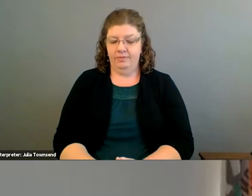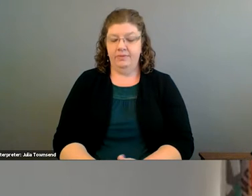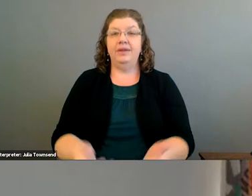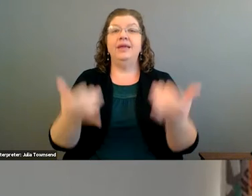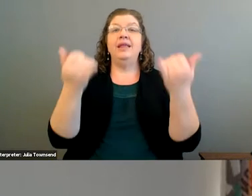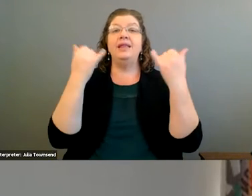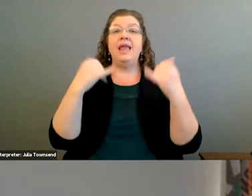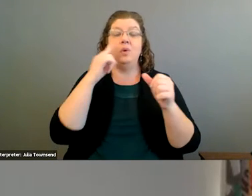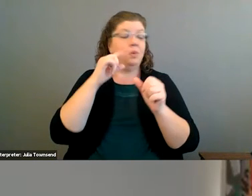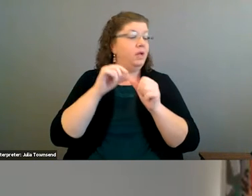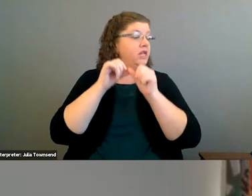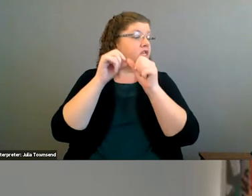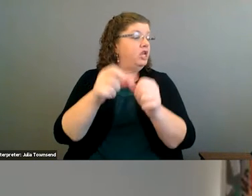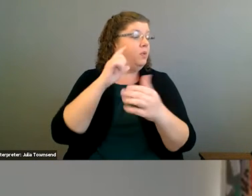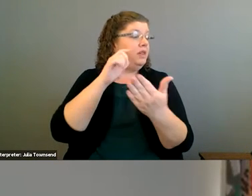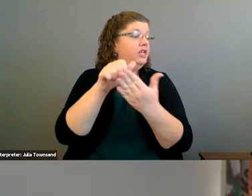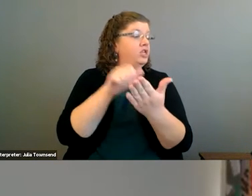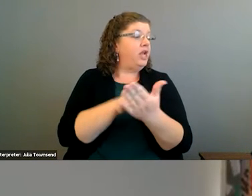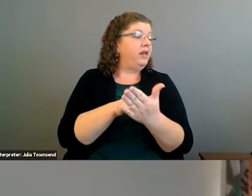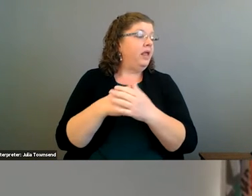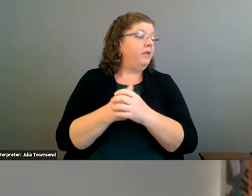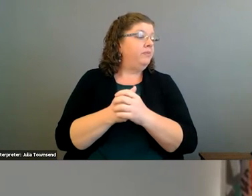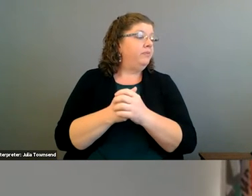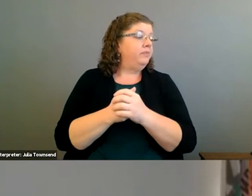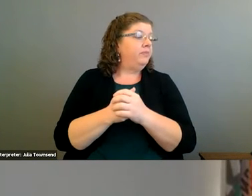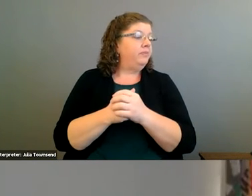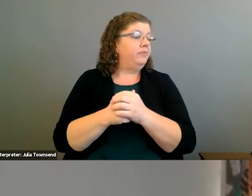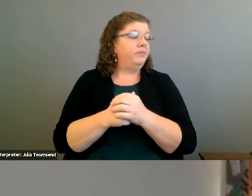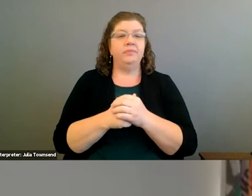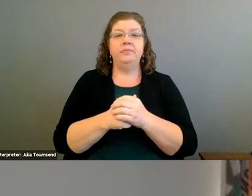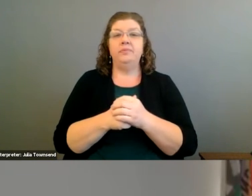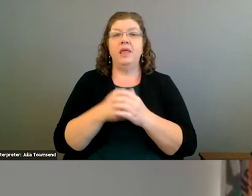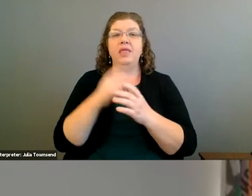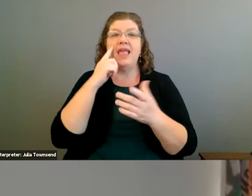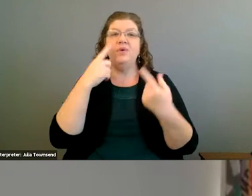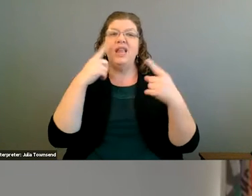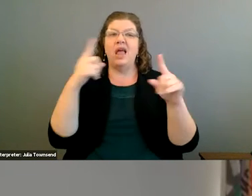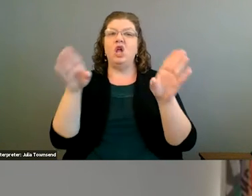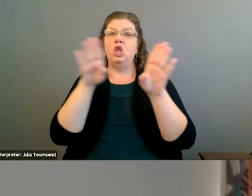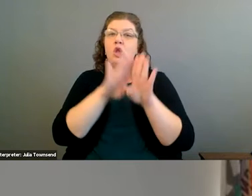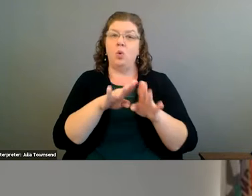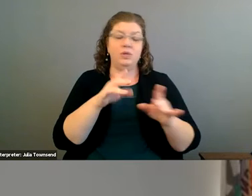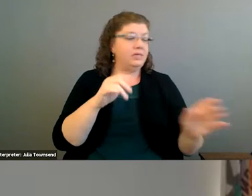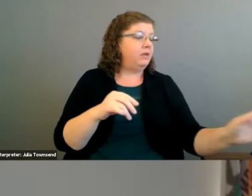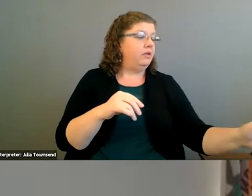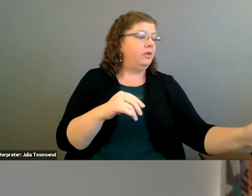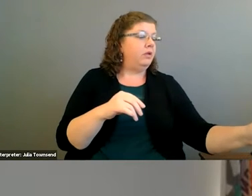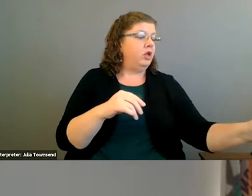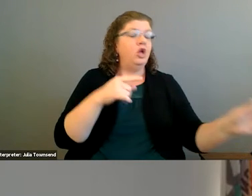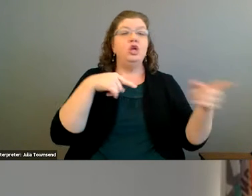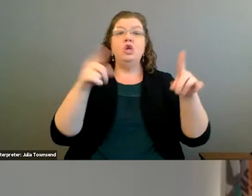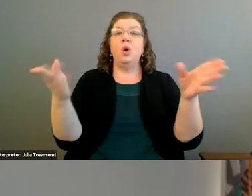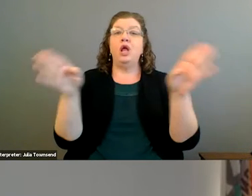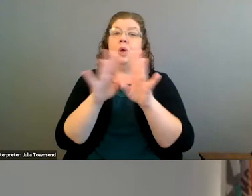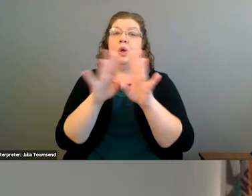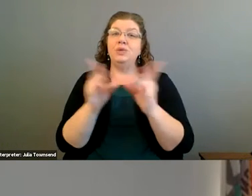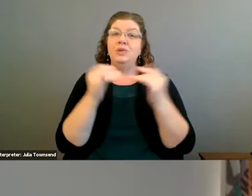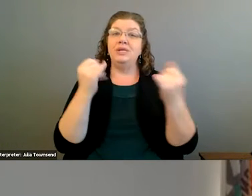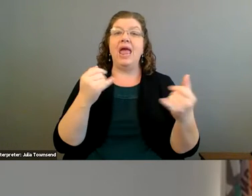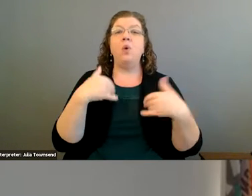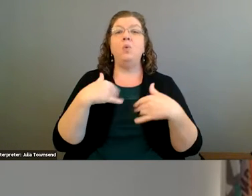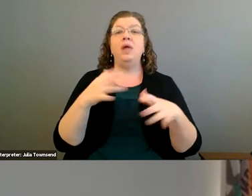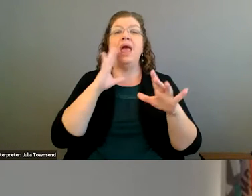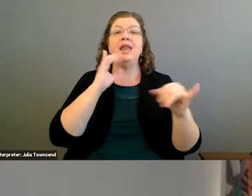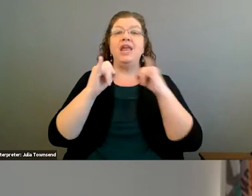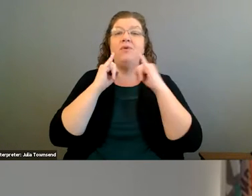Y ahora continuaremos con el orden del día, y esto es el aviso de las acciones tomadas en sesión cerrada. Durante la sesión